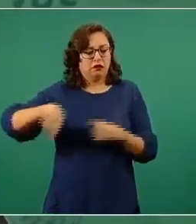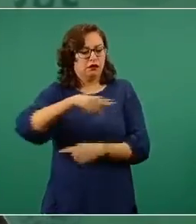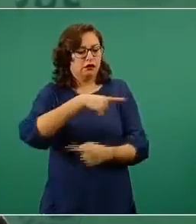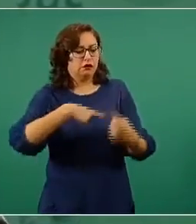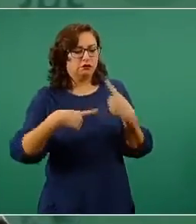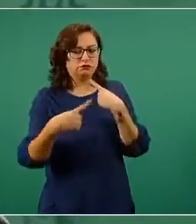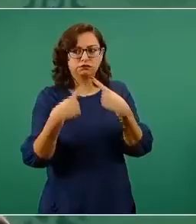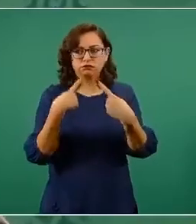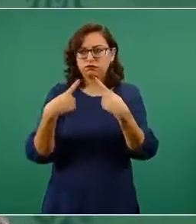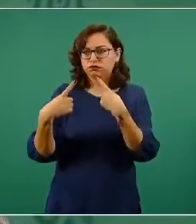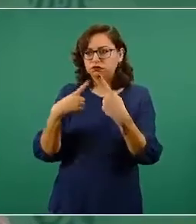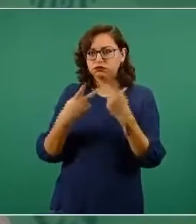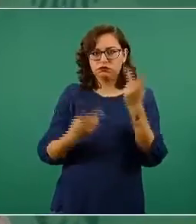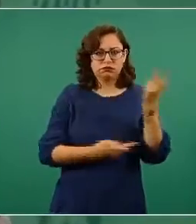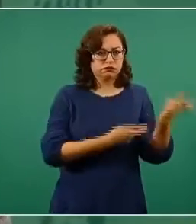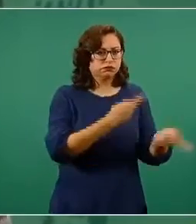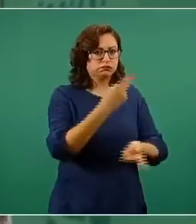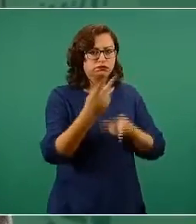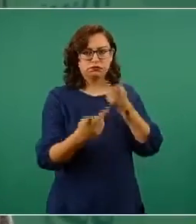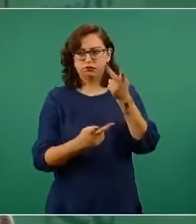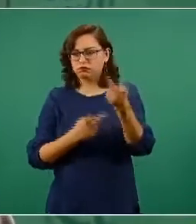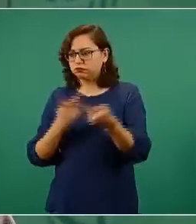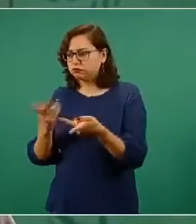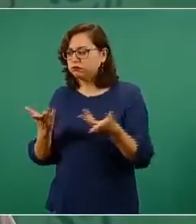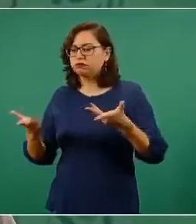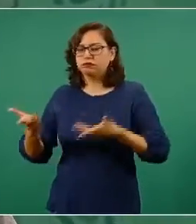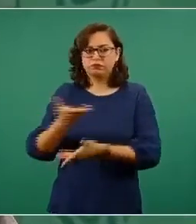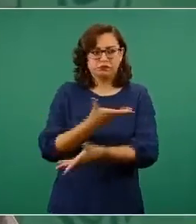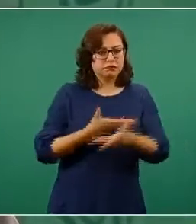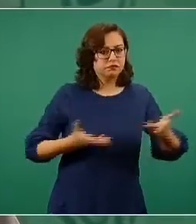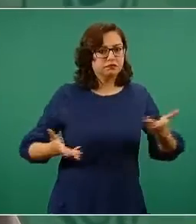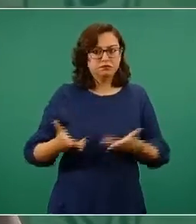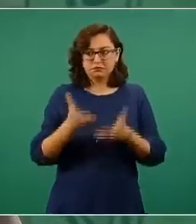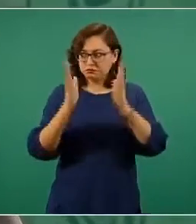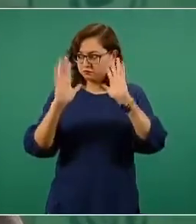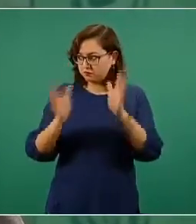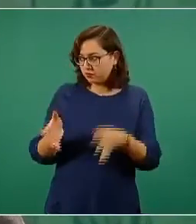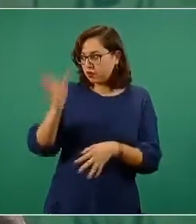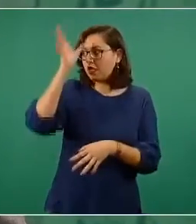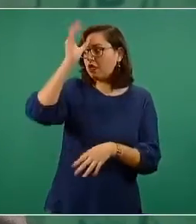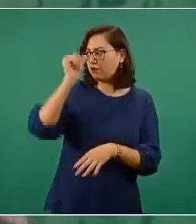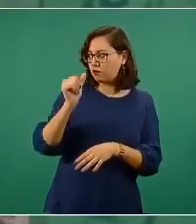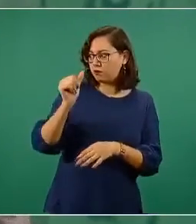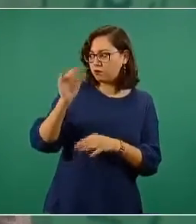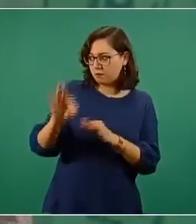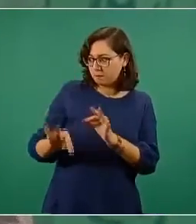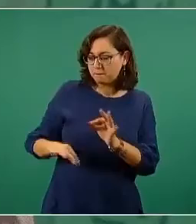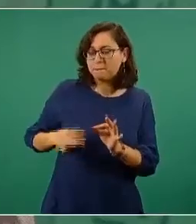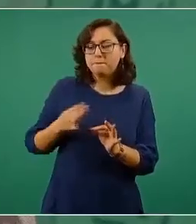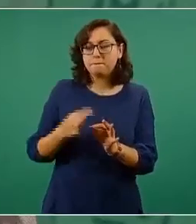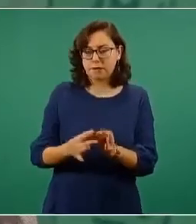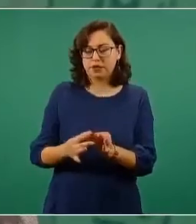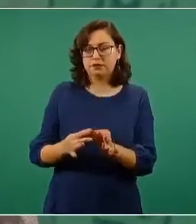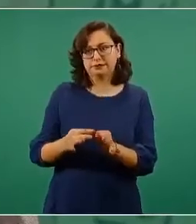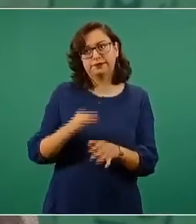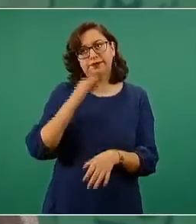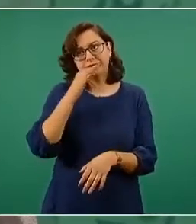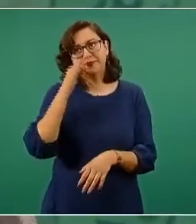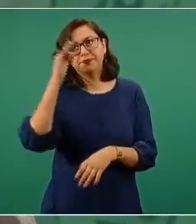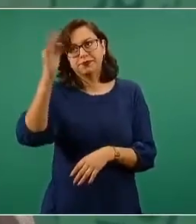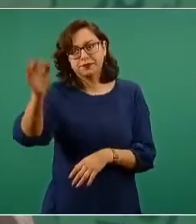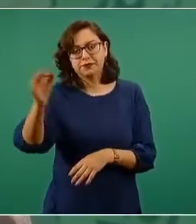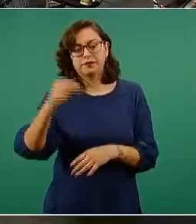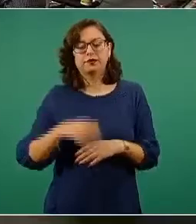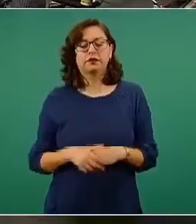llegó a un buen acuerdo. Entonces vamos a escuchar